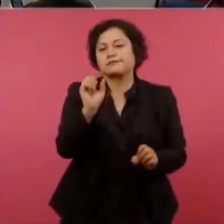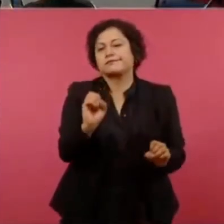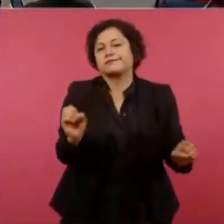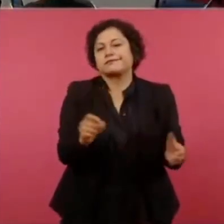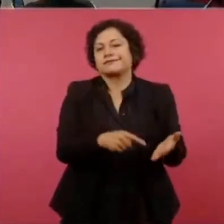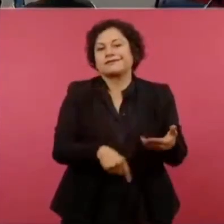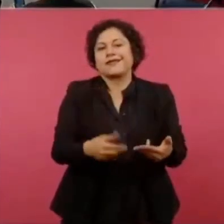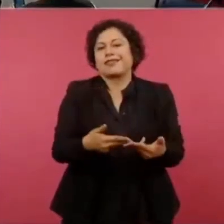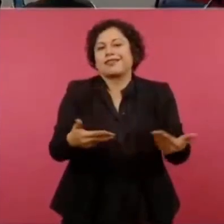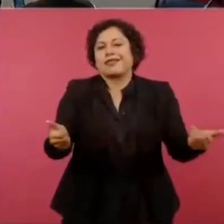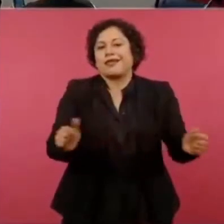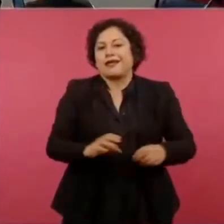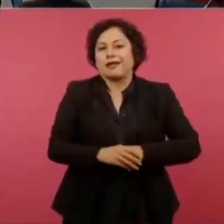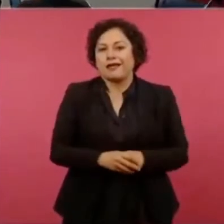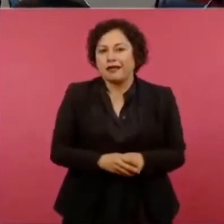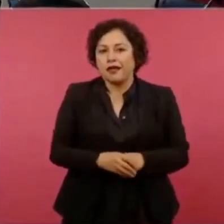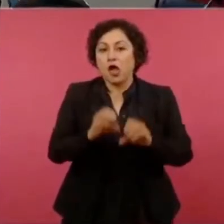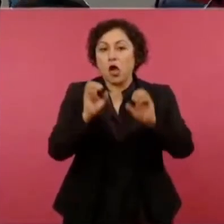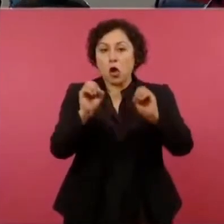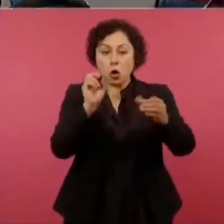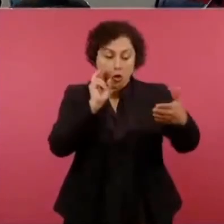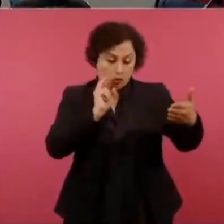hace trabajo